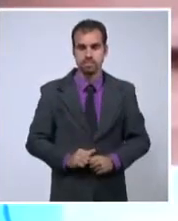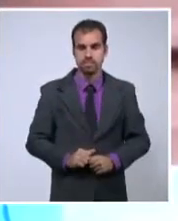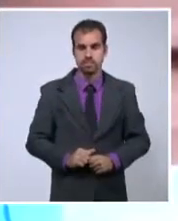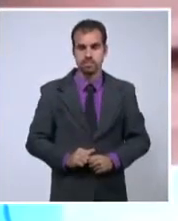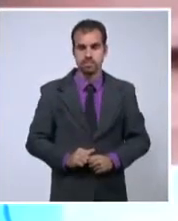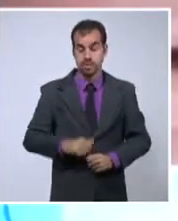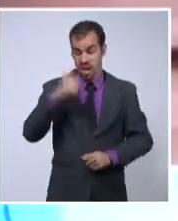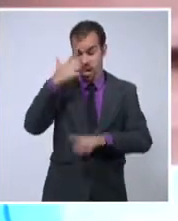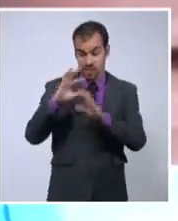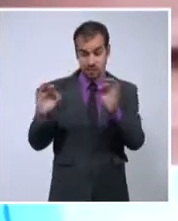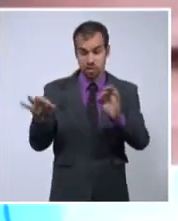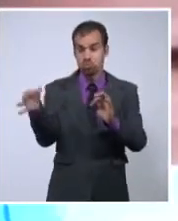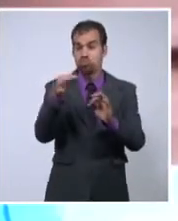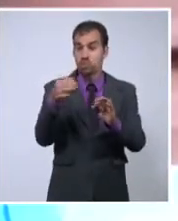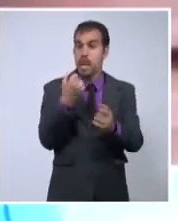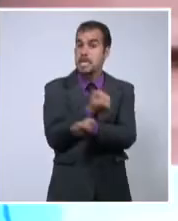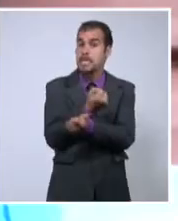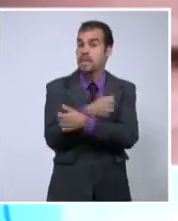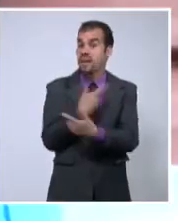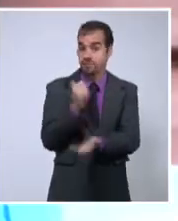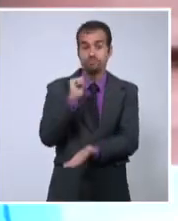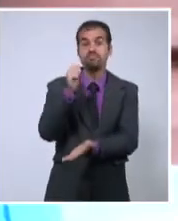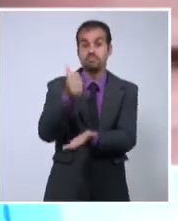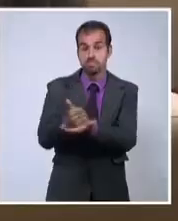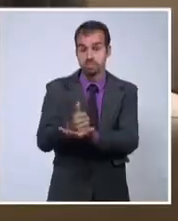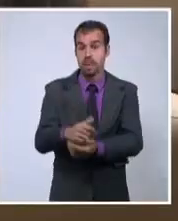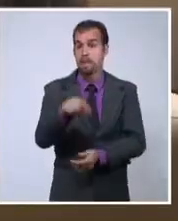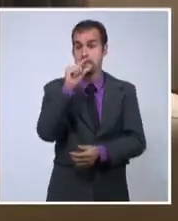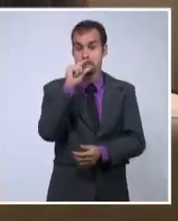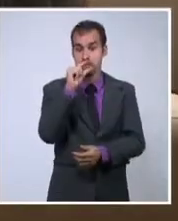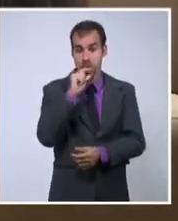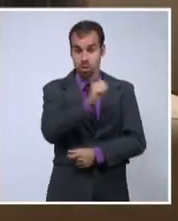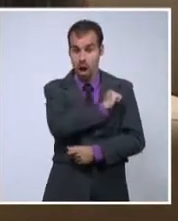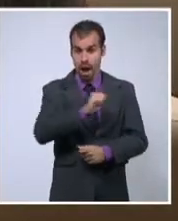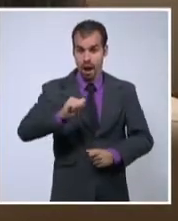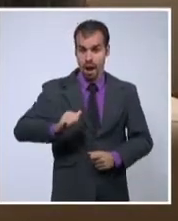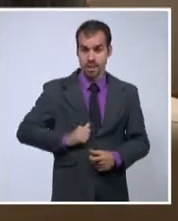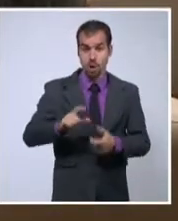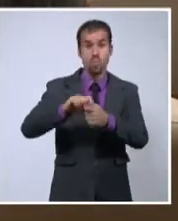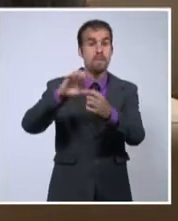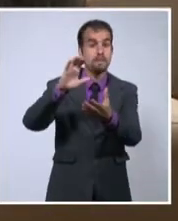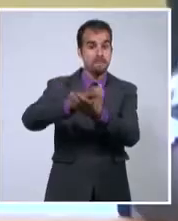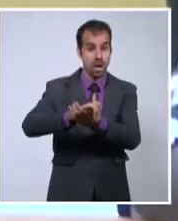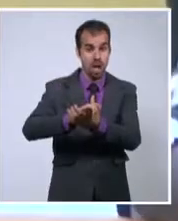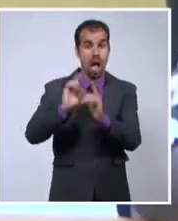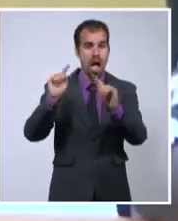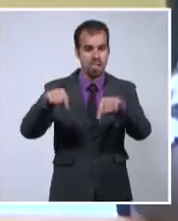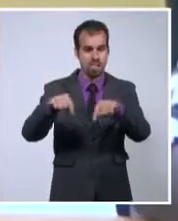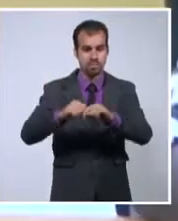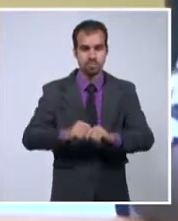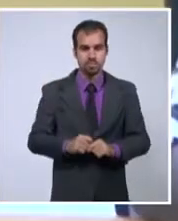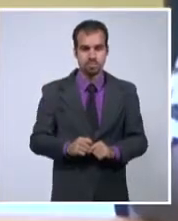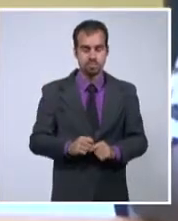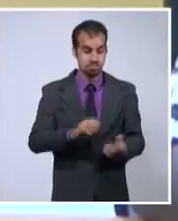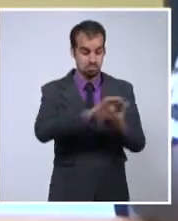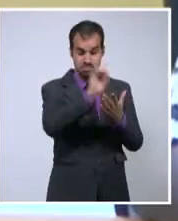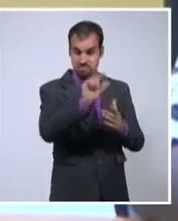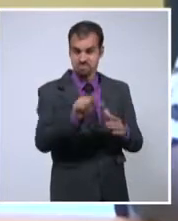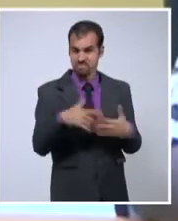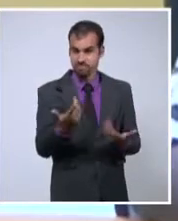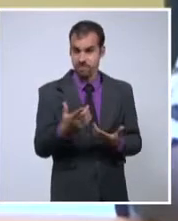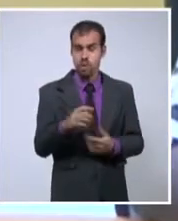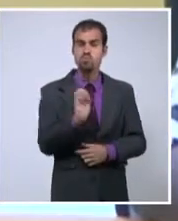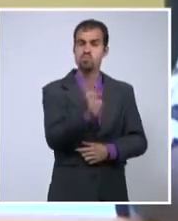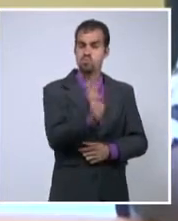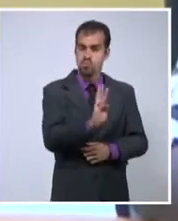con mayores riesgos son la ciudad capital, Bauta, Alquizar y Guira de Melena, mientras que en Mayabeque los más complejos son Guines,